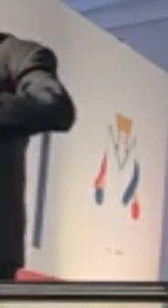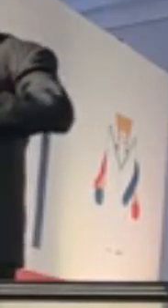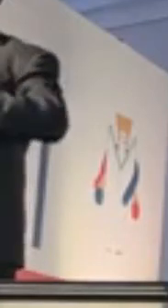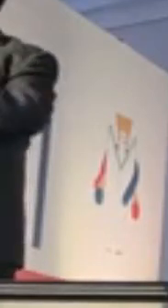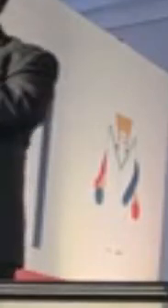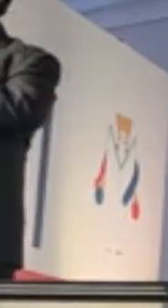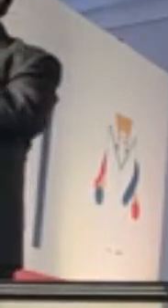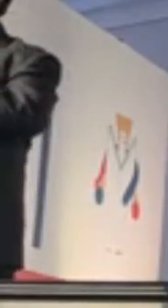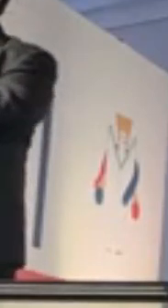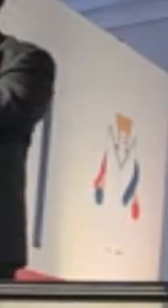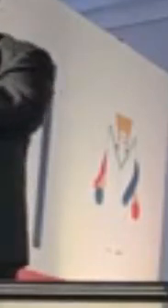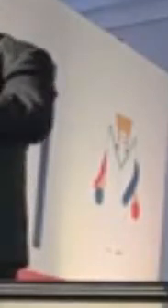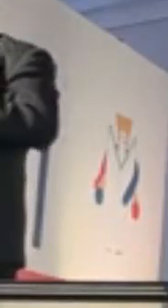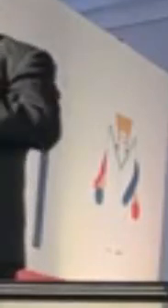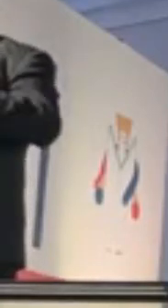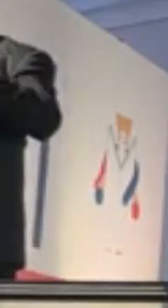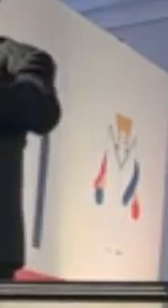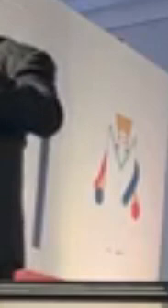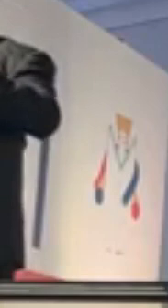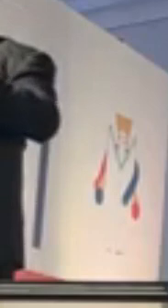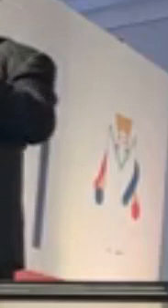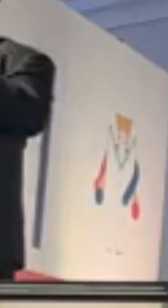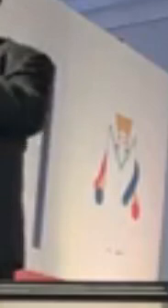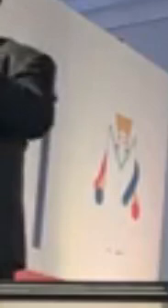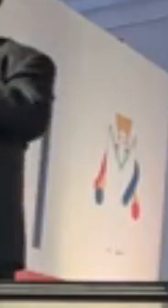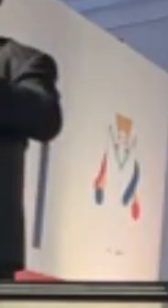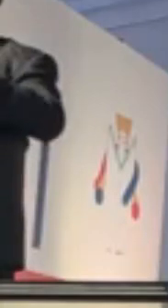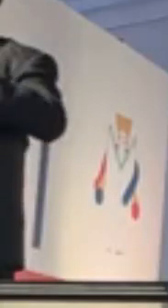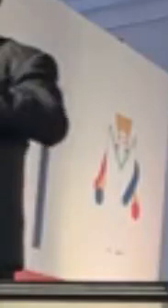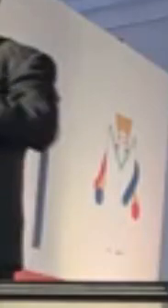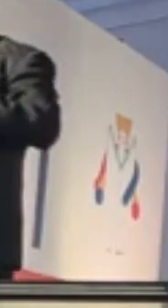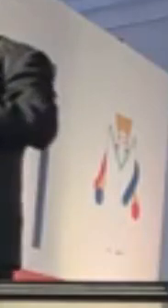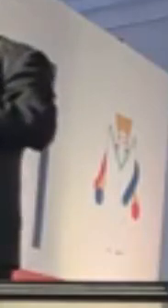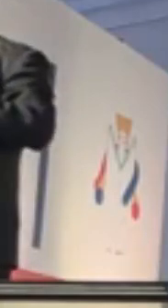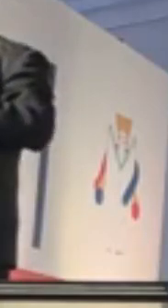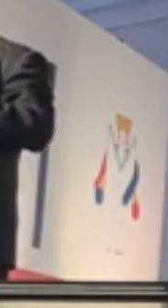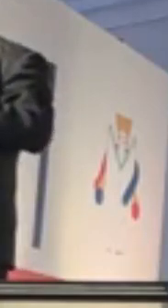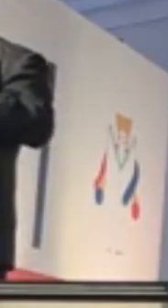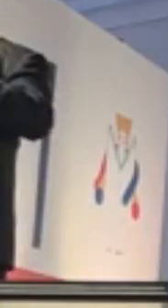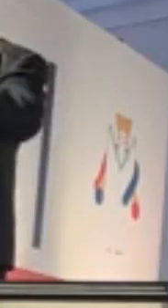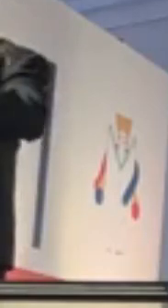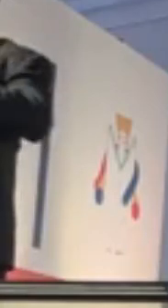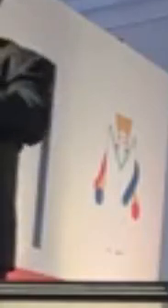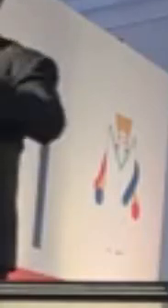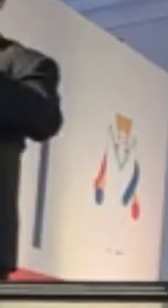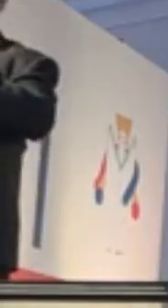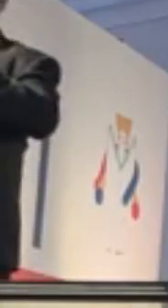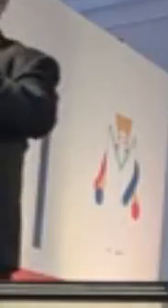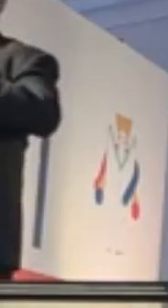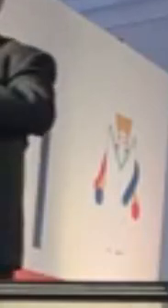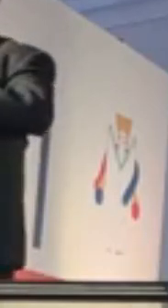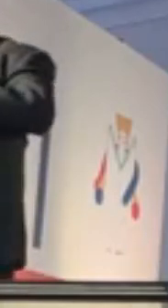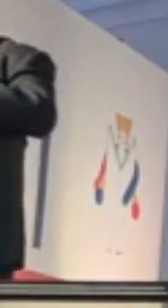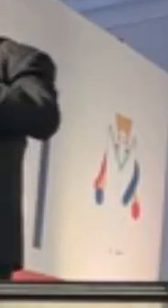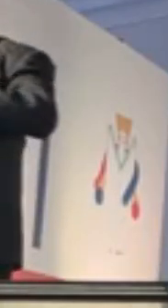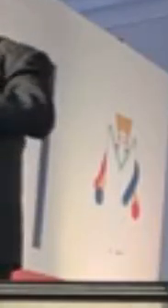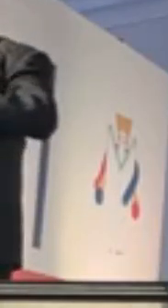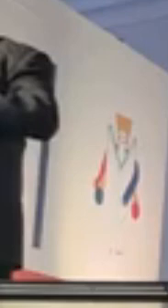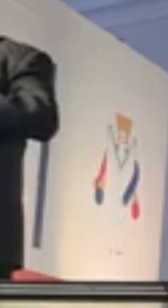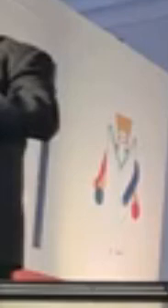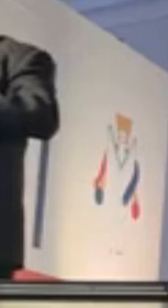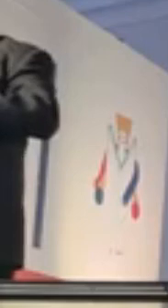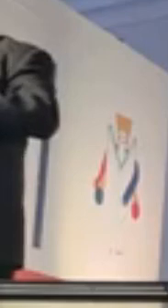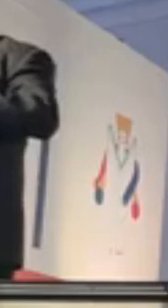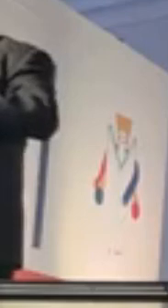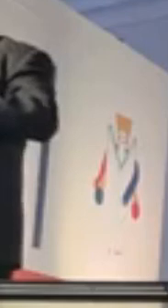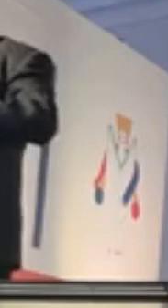jurídica, y es un término que habla de esas estrategias de